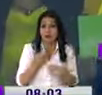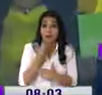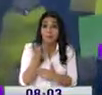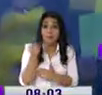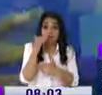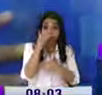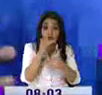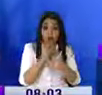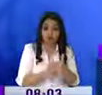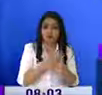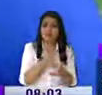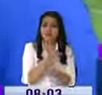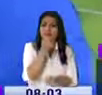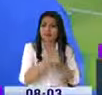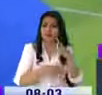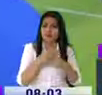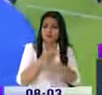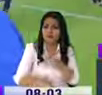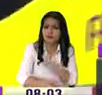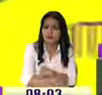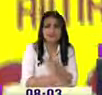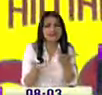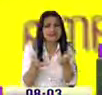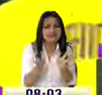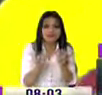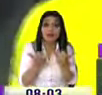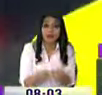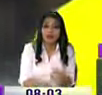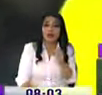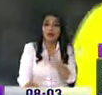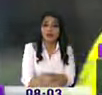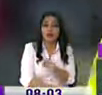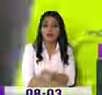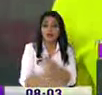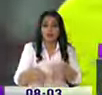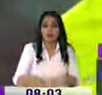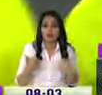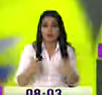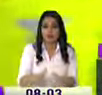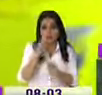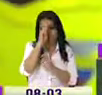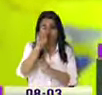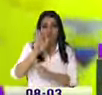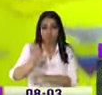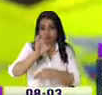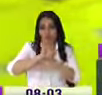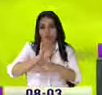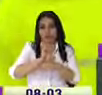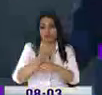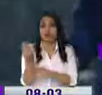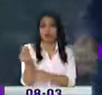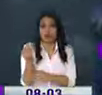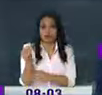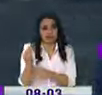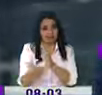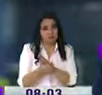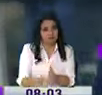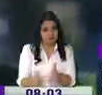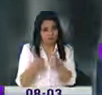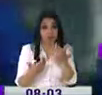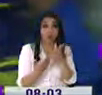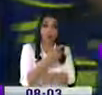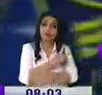FIFA. El partido de este martes se lo juega por Ecuador. Los jóvenes talentos tricolores más el nuevo cuerpo técnico, a